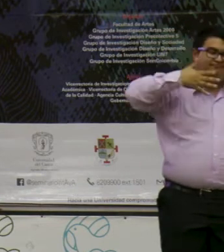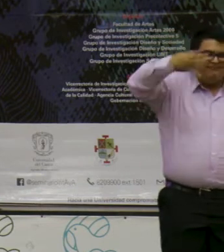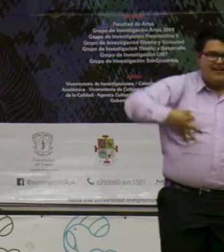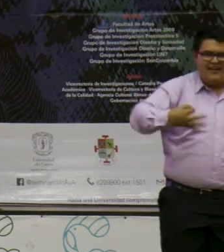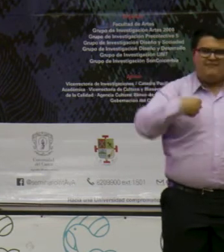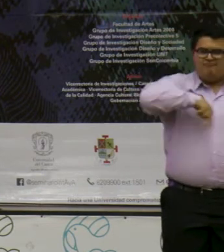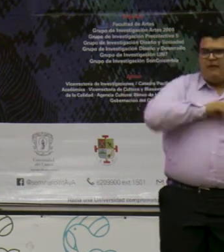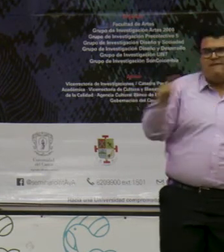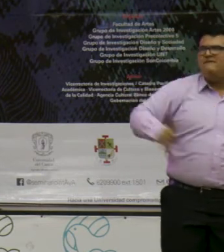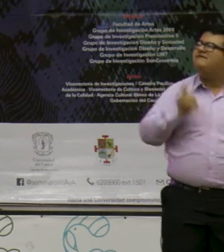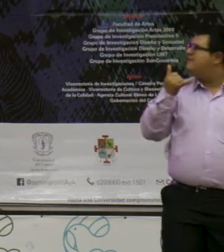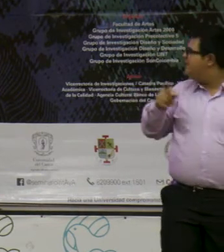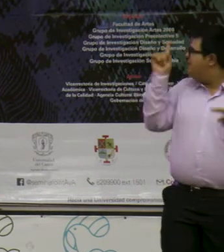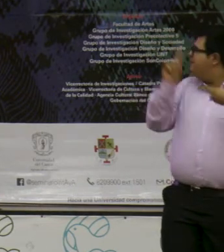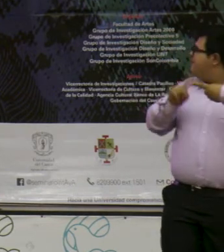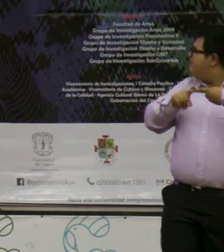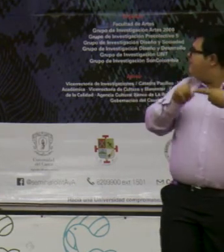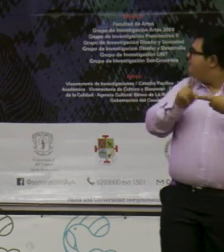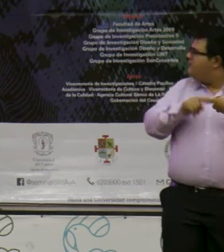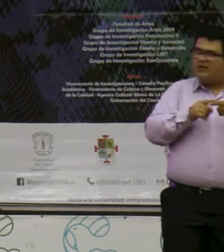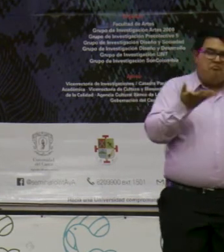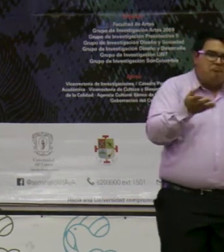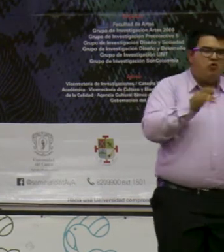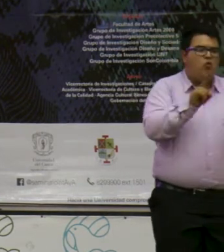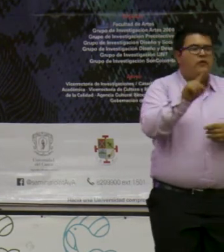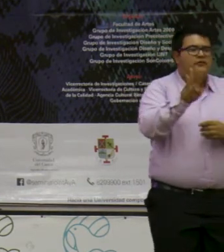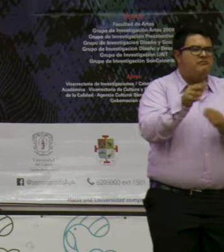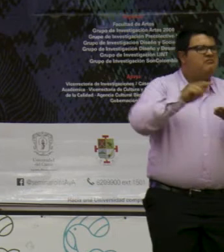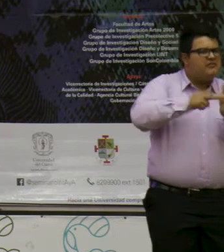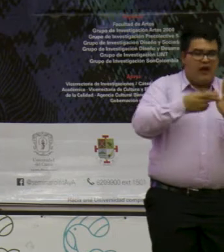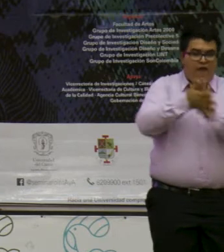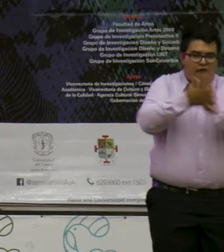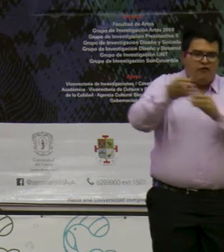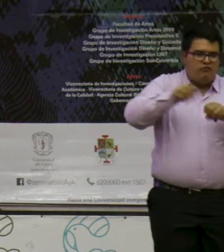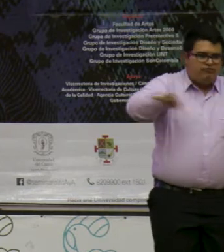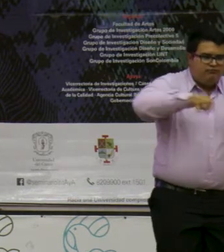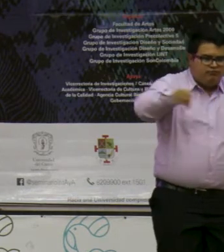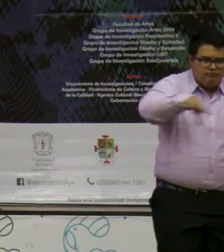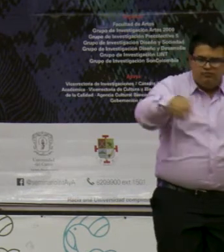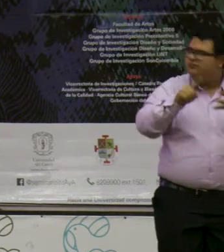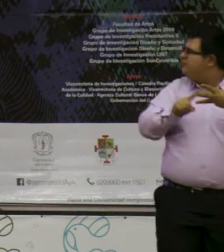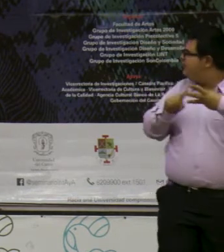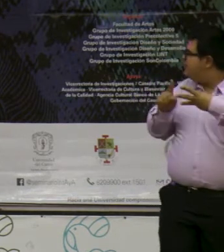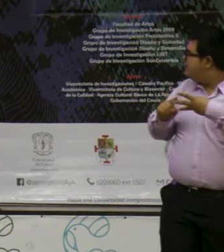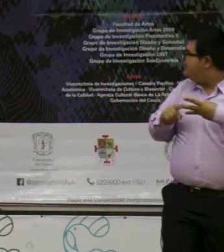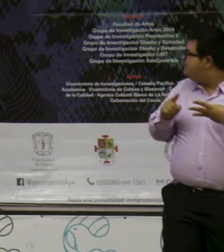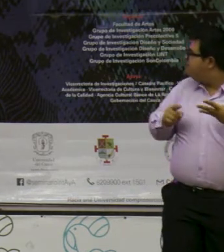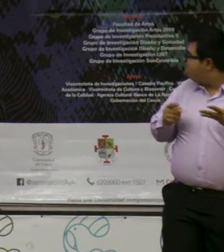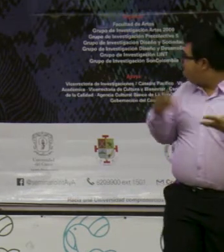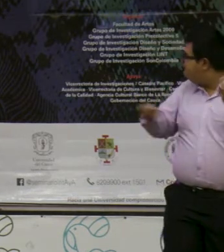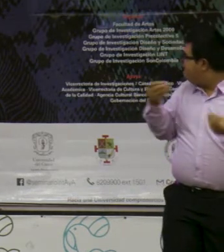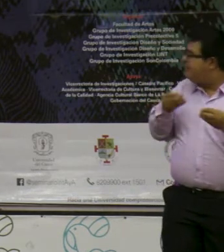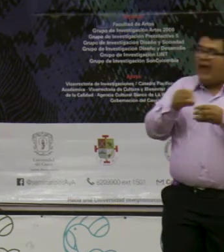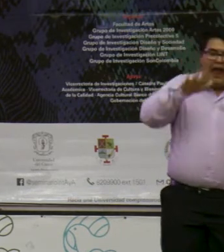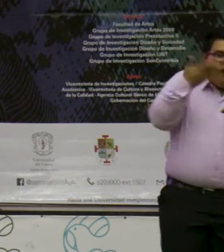implica. Uno es el furor del archivo, Suel y Rolnik. Otro es el realismo especulativo y el agenciamiento de las cosas.